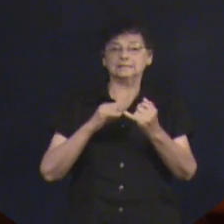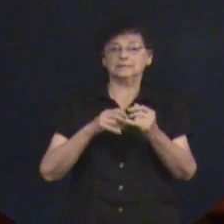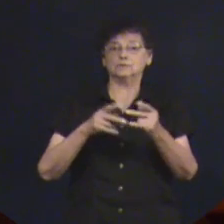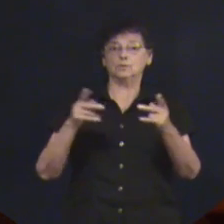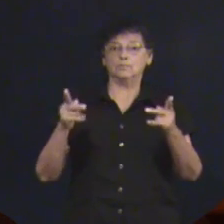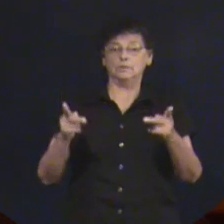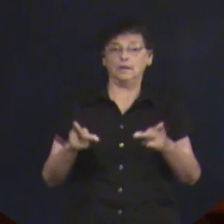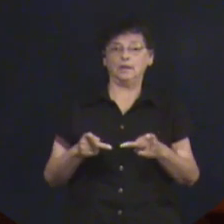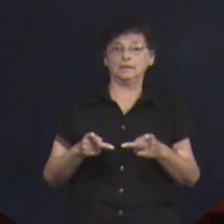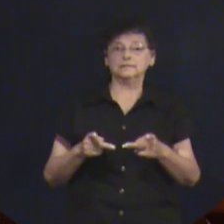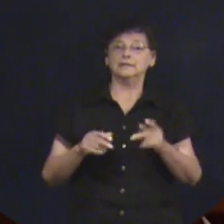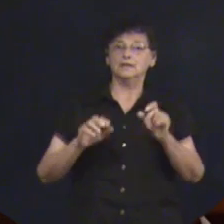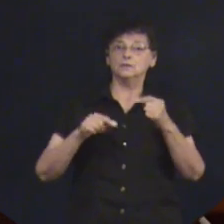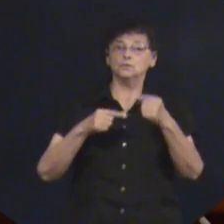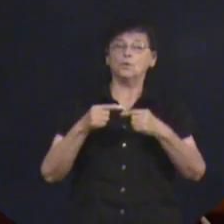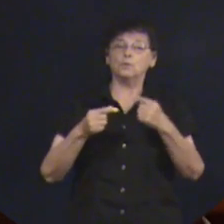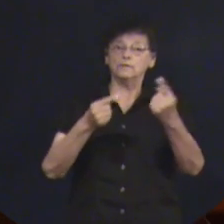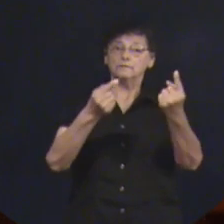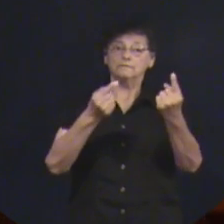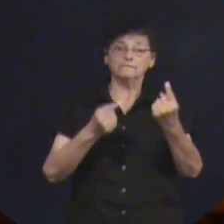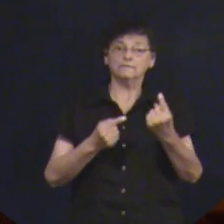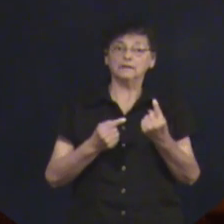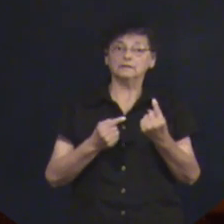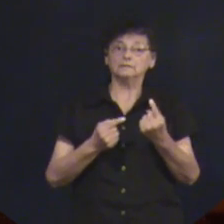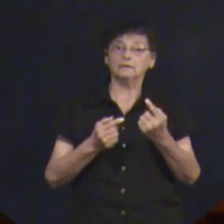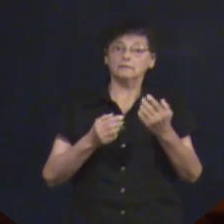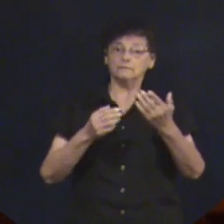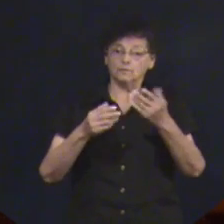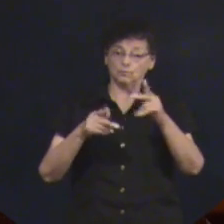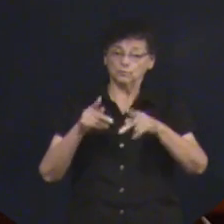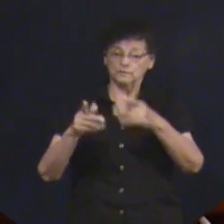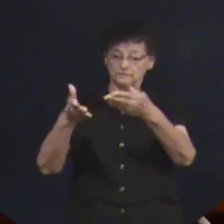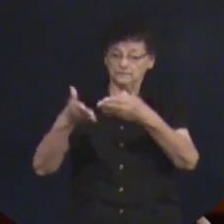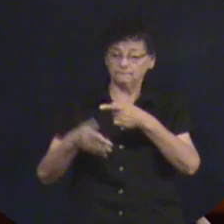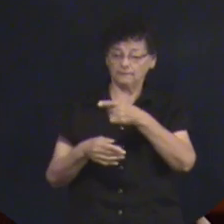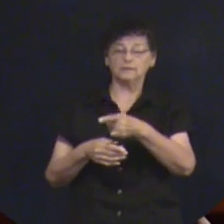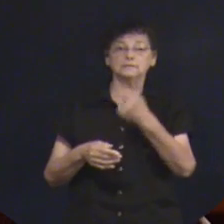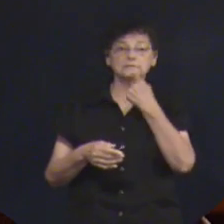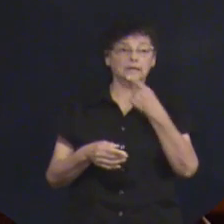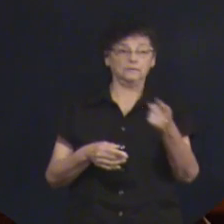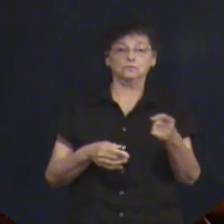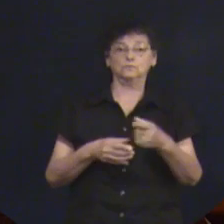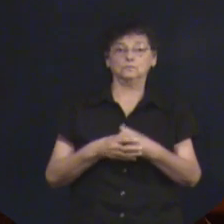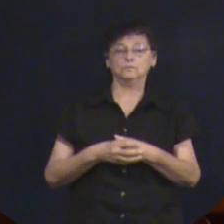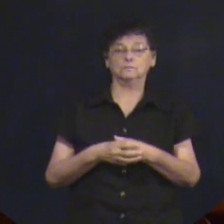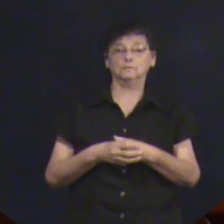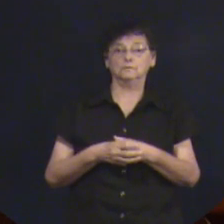lugar, para cuando venga el que te invitó, te diga: